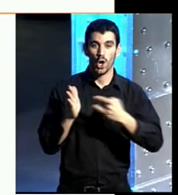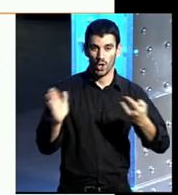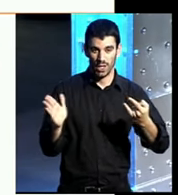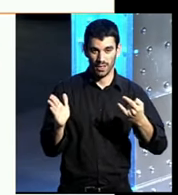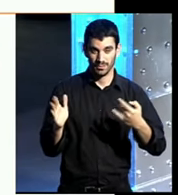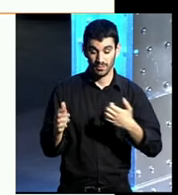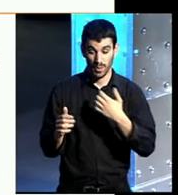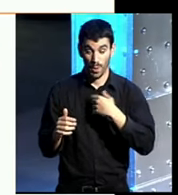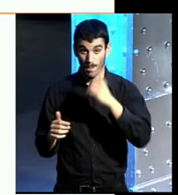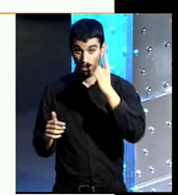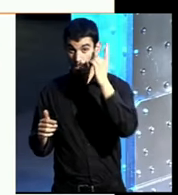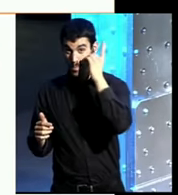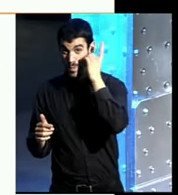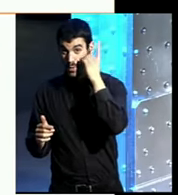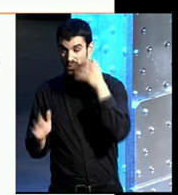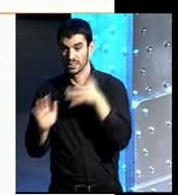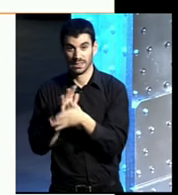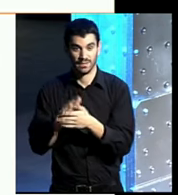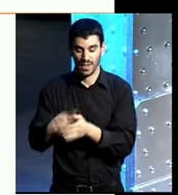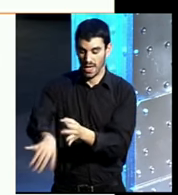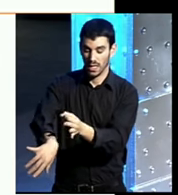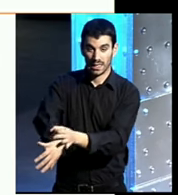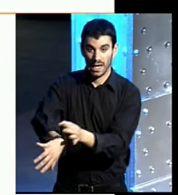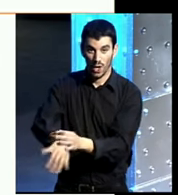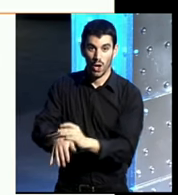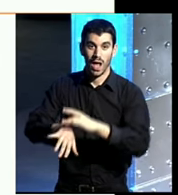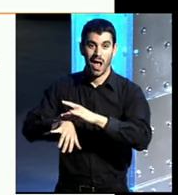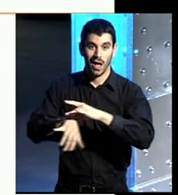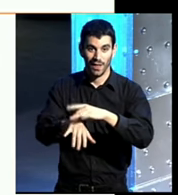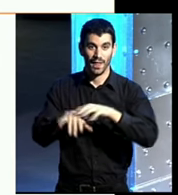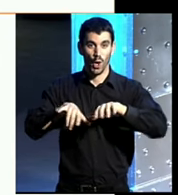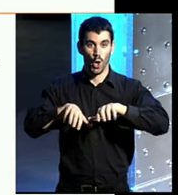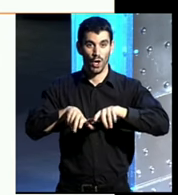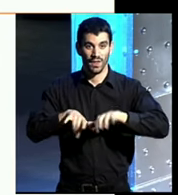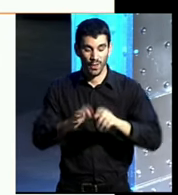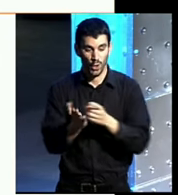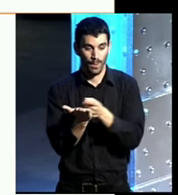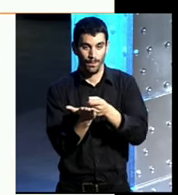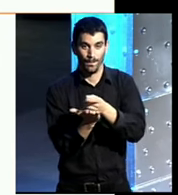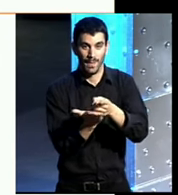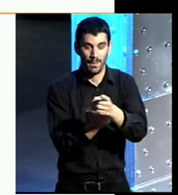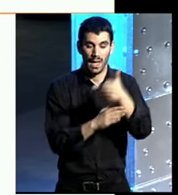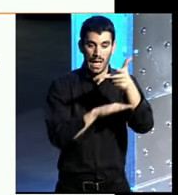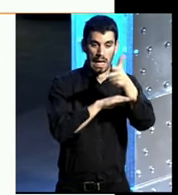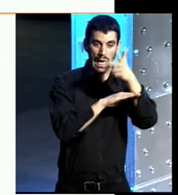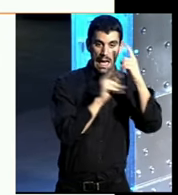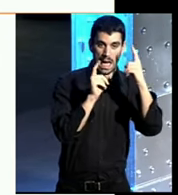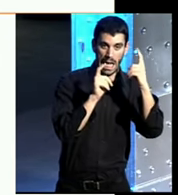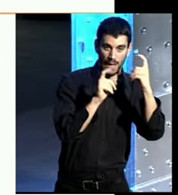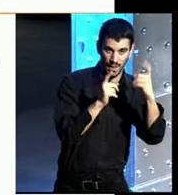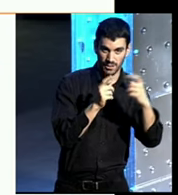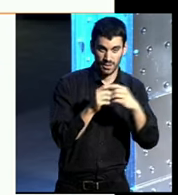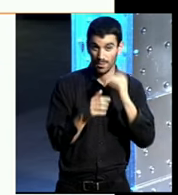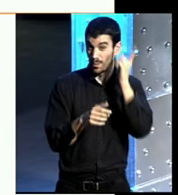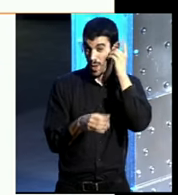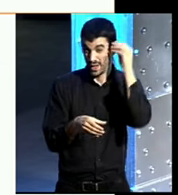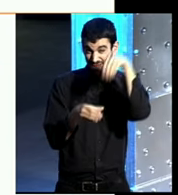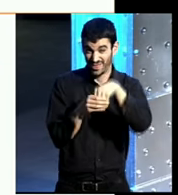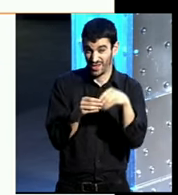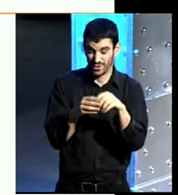teléfono móvil es el reloj, es la agenda, es el ordenador, es el mapa, es la cámara, tiene